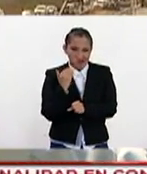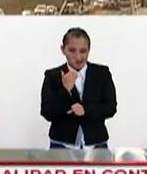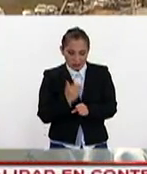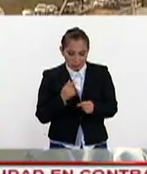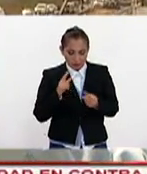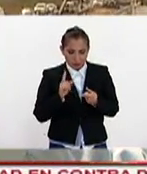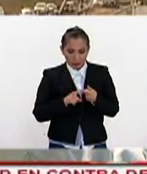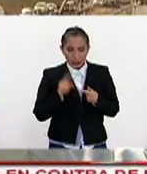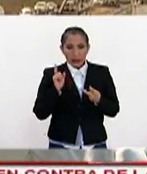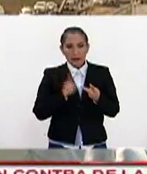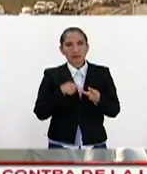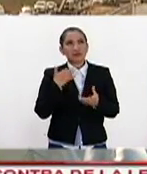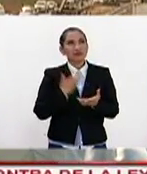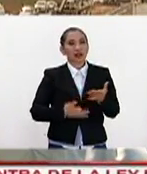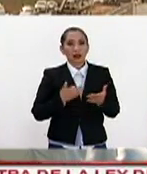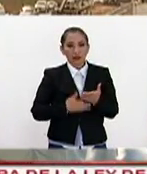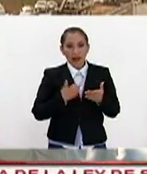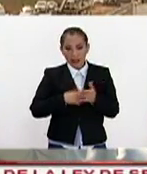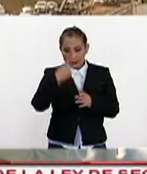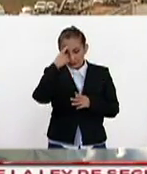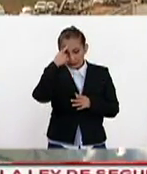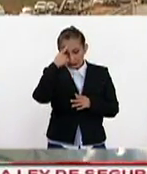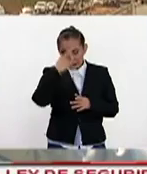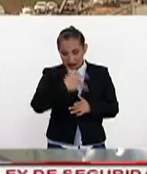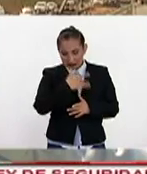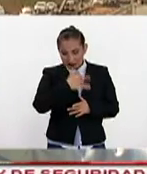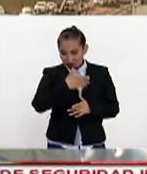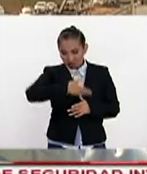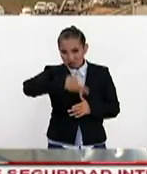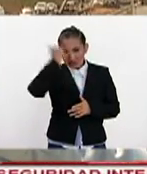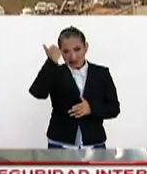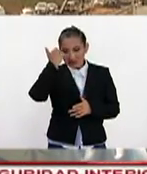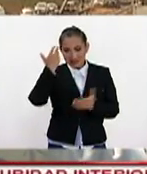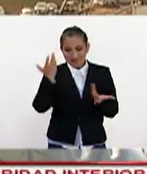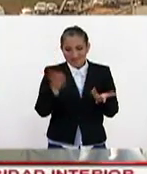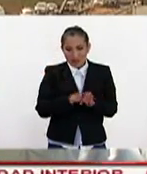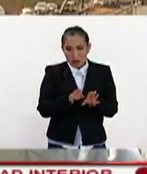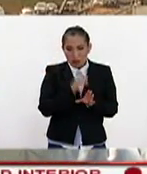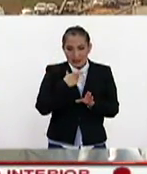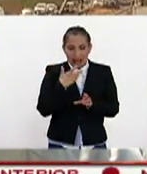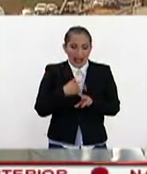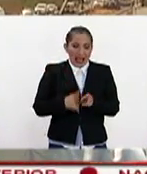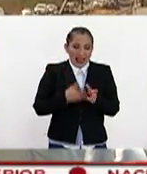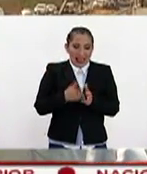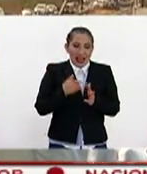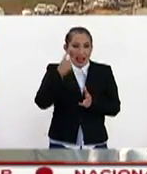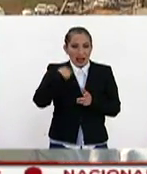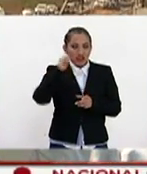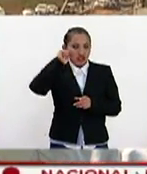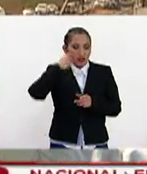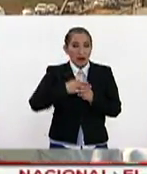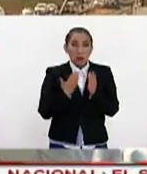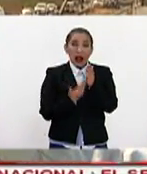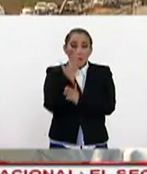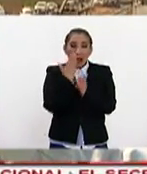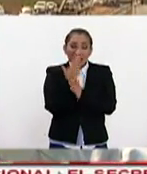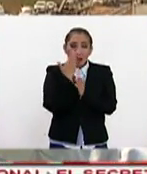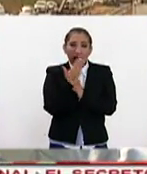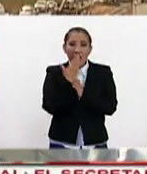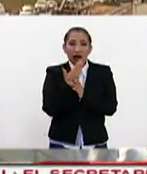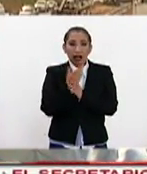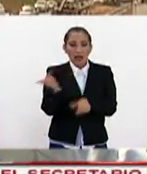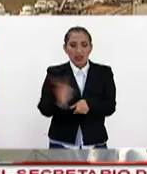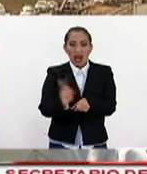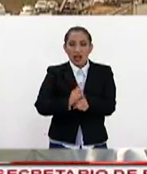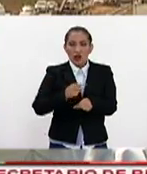la falta de conciencia, no sé cómo decirle, del que traía el tren, porque pues a esta hora de la mañana,